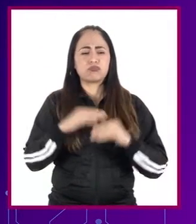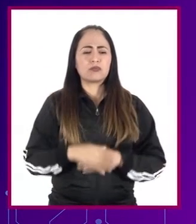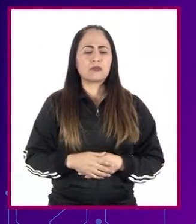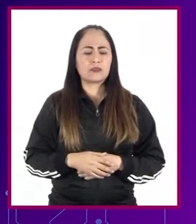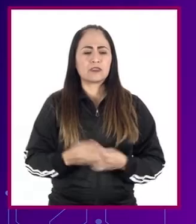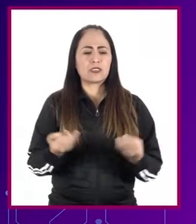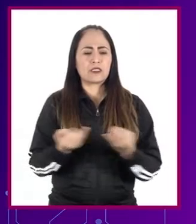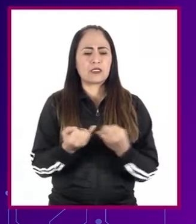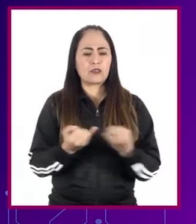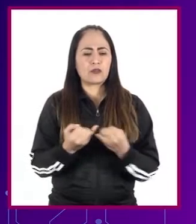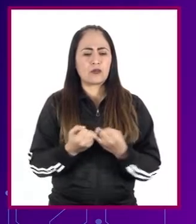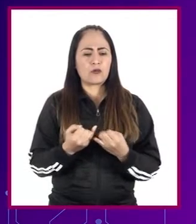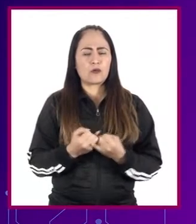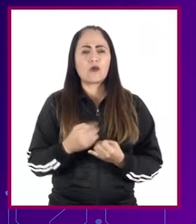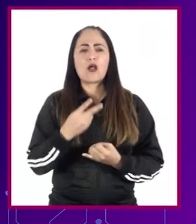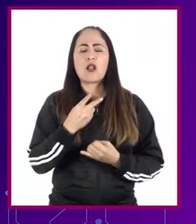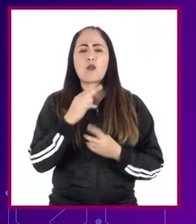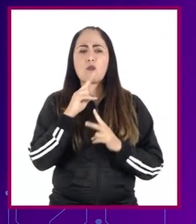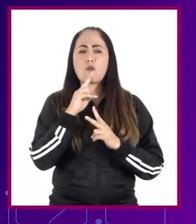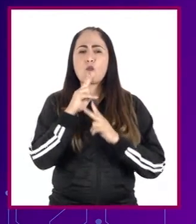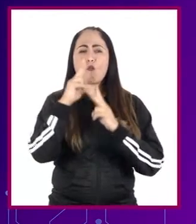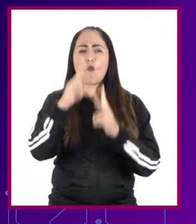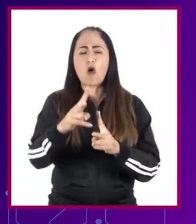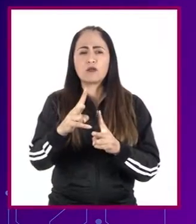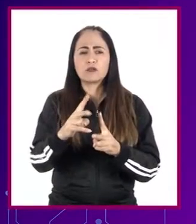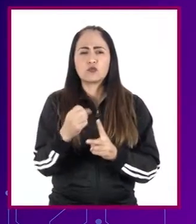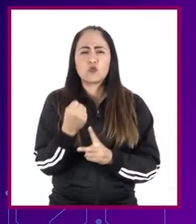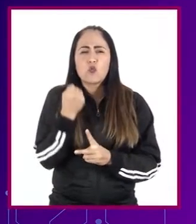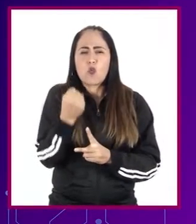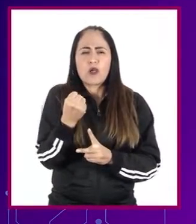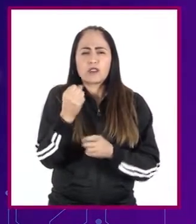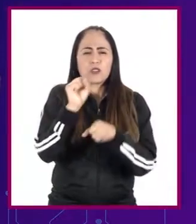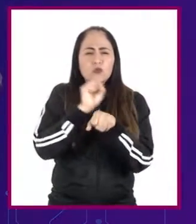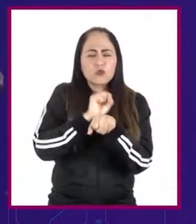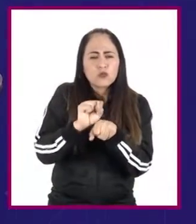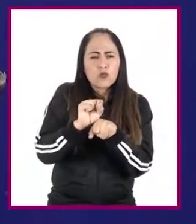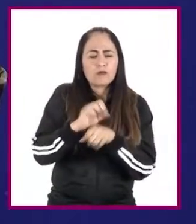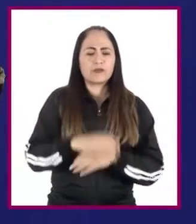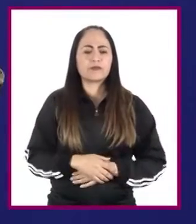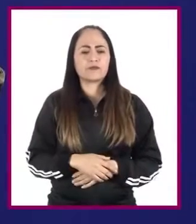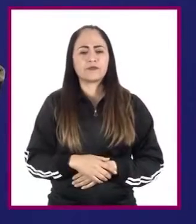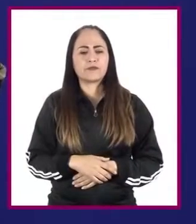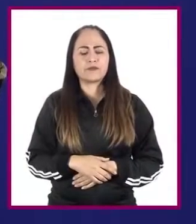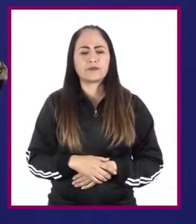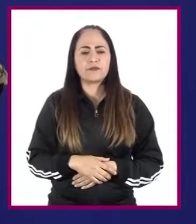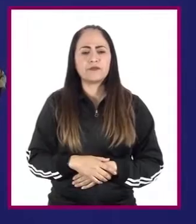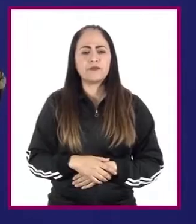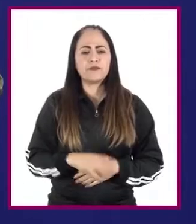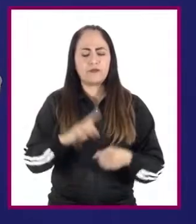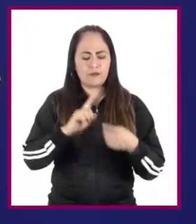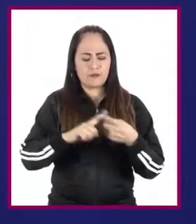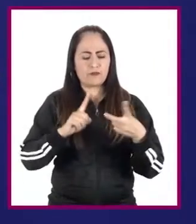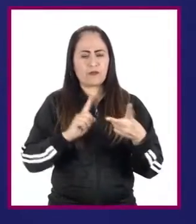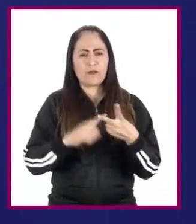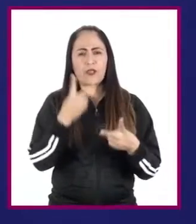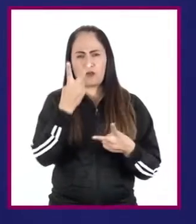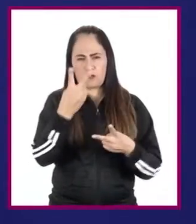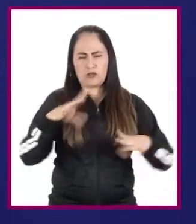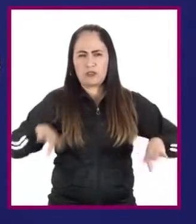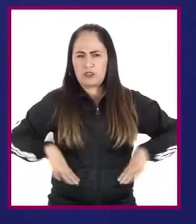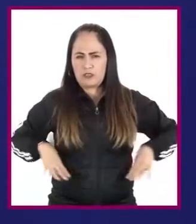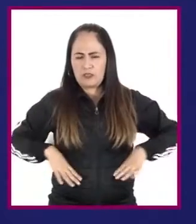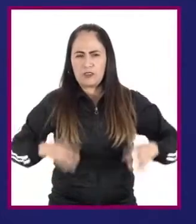como calidad, timbre o intensidad de la voz. En la voz encontramos dos características